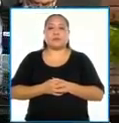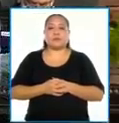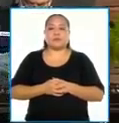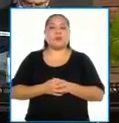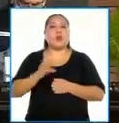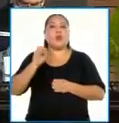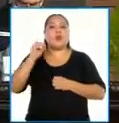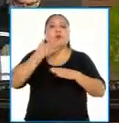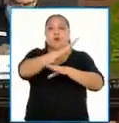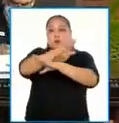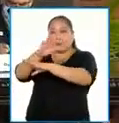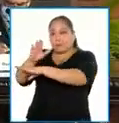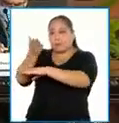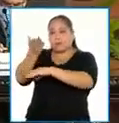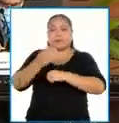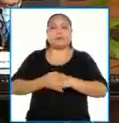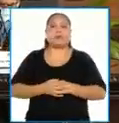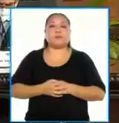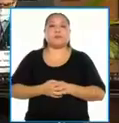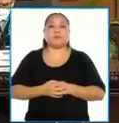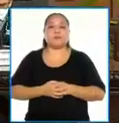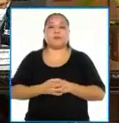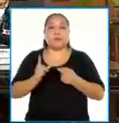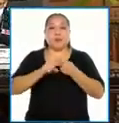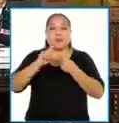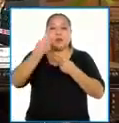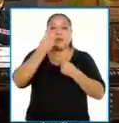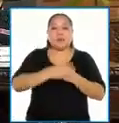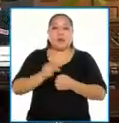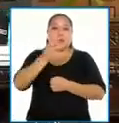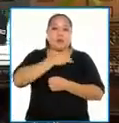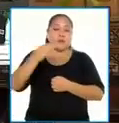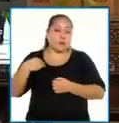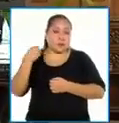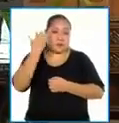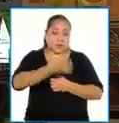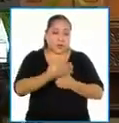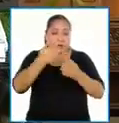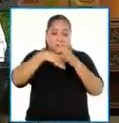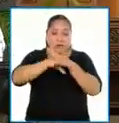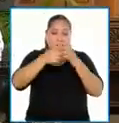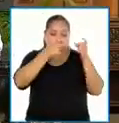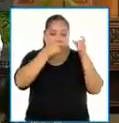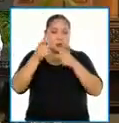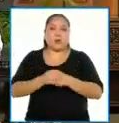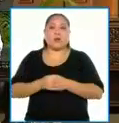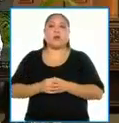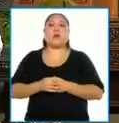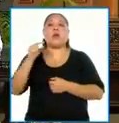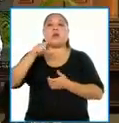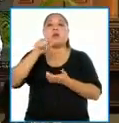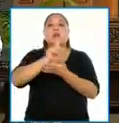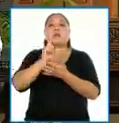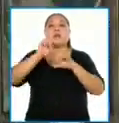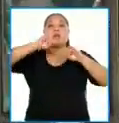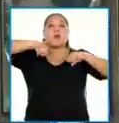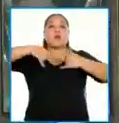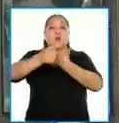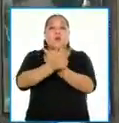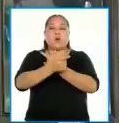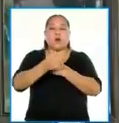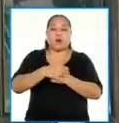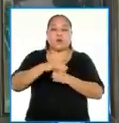Sí, buenas tardes con todos. Bueno, en primer lugar, para el Ministerio del Interior, la gran preocupación en Lima, hemos visto en San Juan de Urigancho, por eventuales mafias